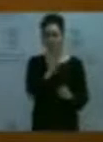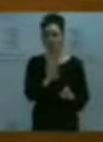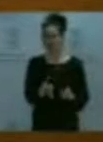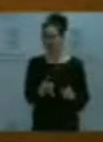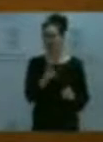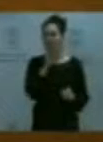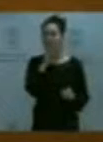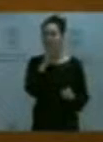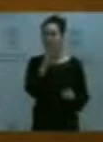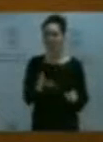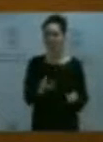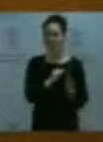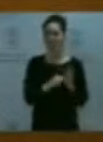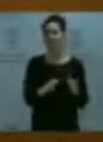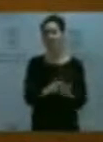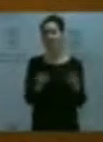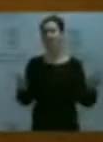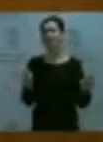2017?